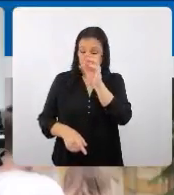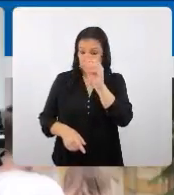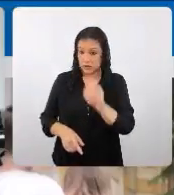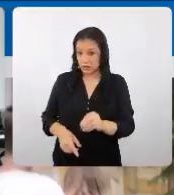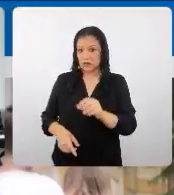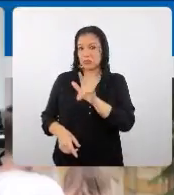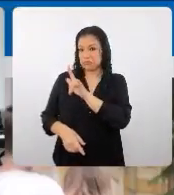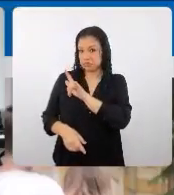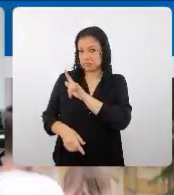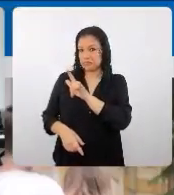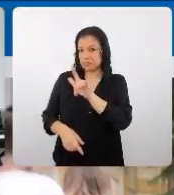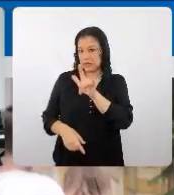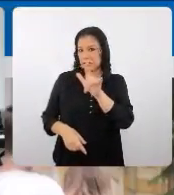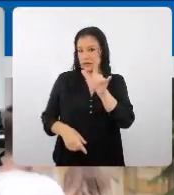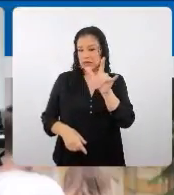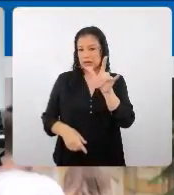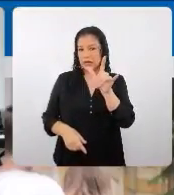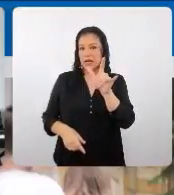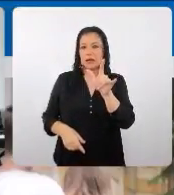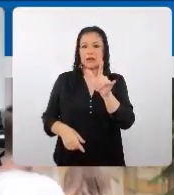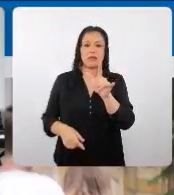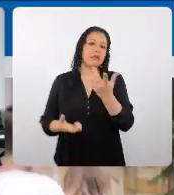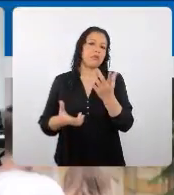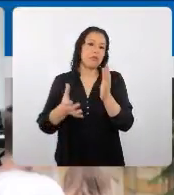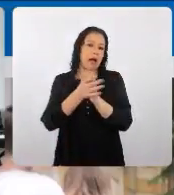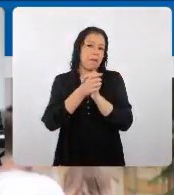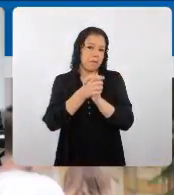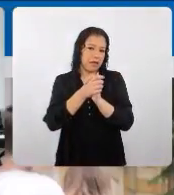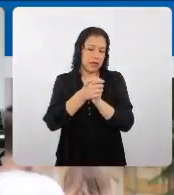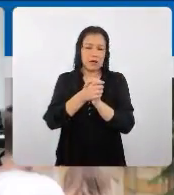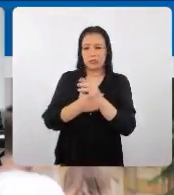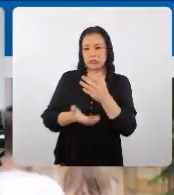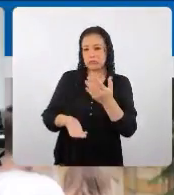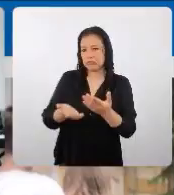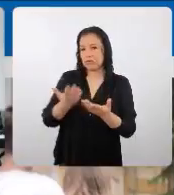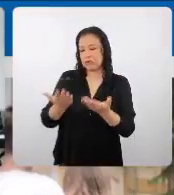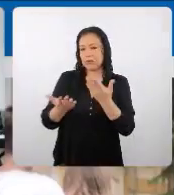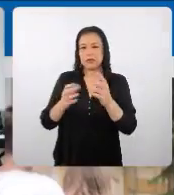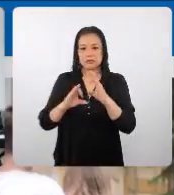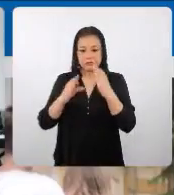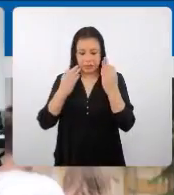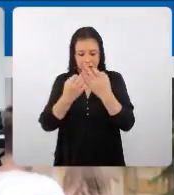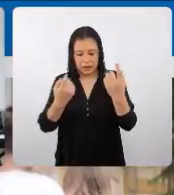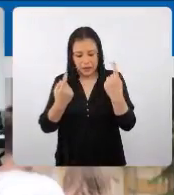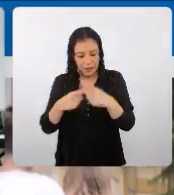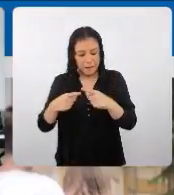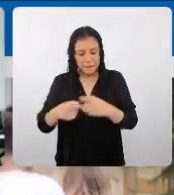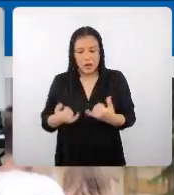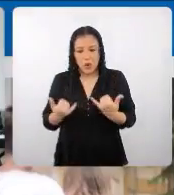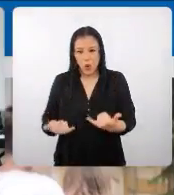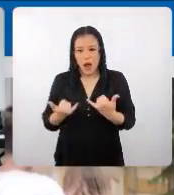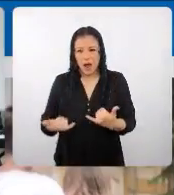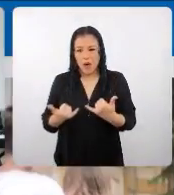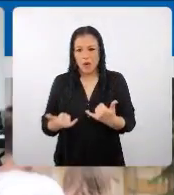viajar con amigos o familiares. Pero ahora vemos que